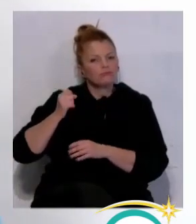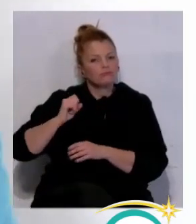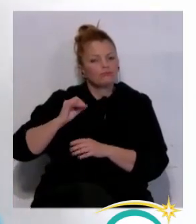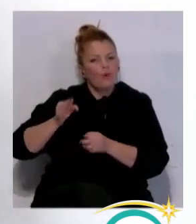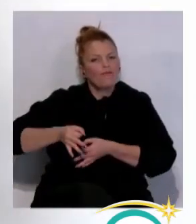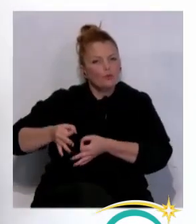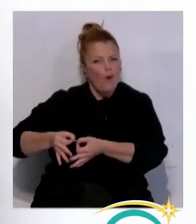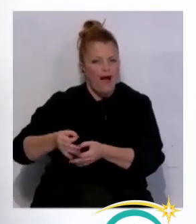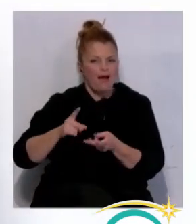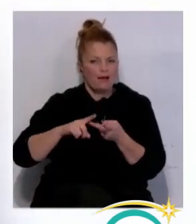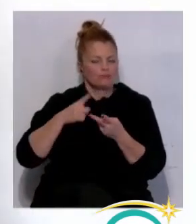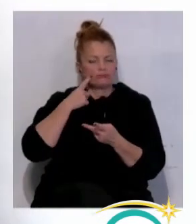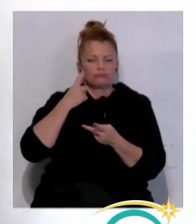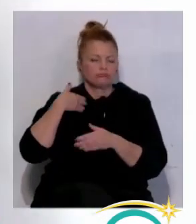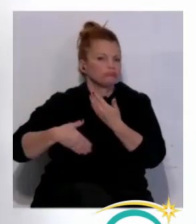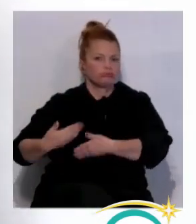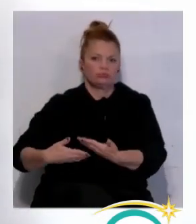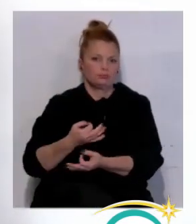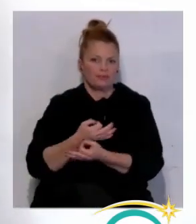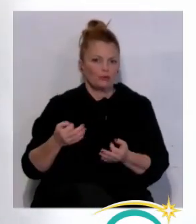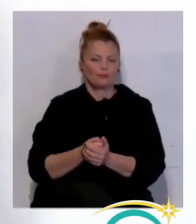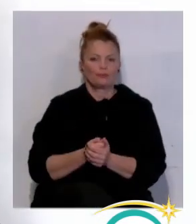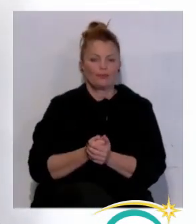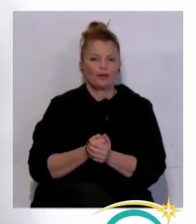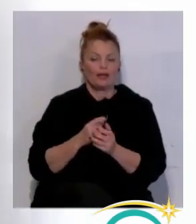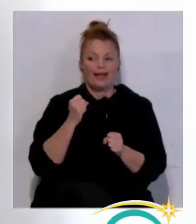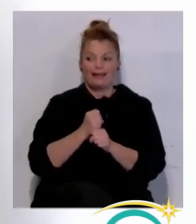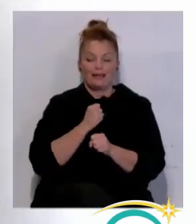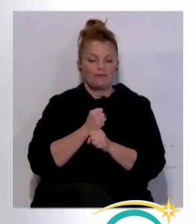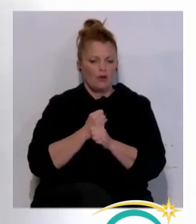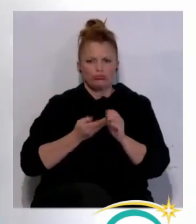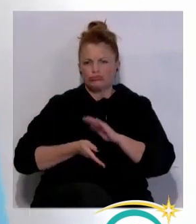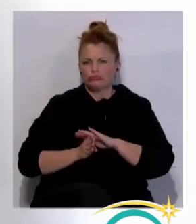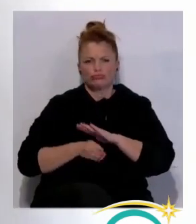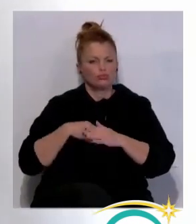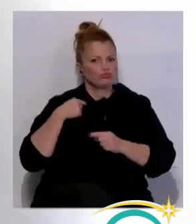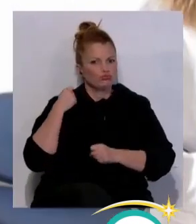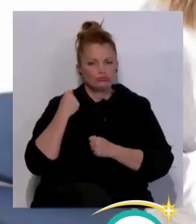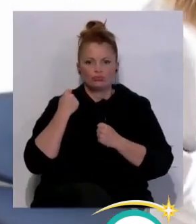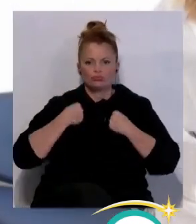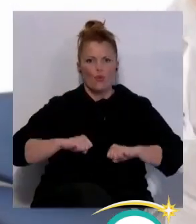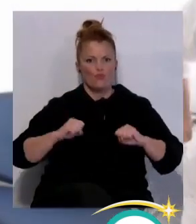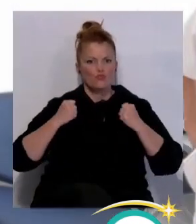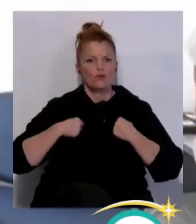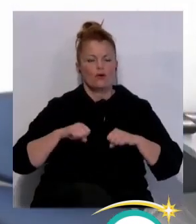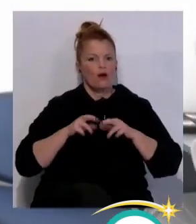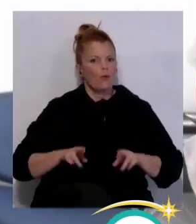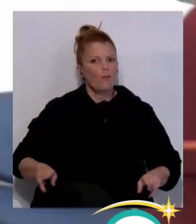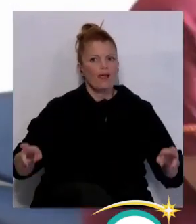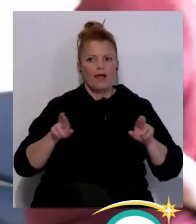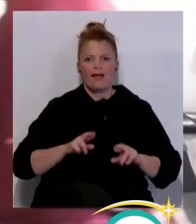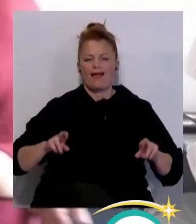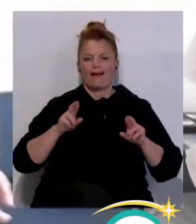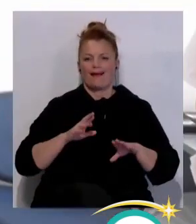pues lo coges como algo habitual ya en casa. El trabajo es continuo y te ayuda mucho a recuperar tu nivel de